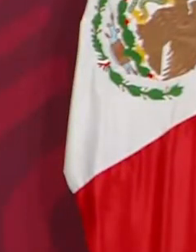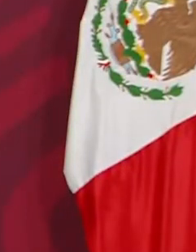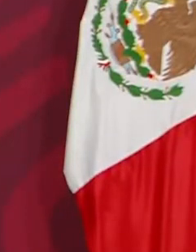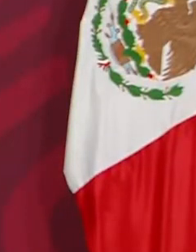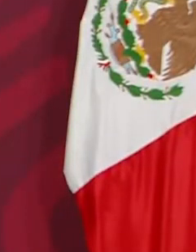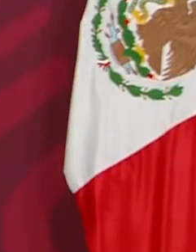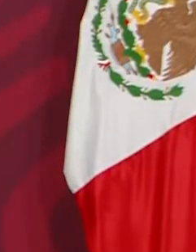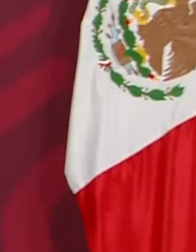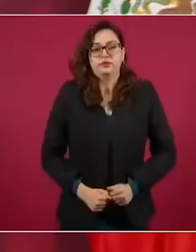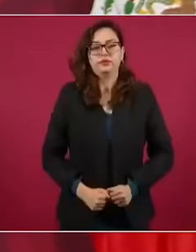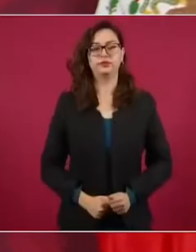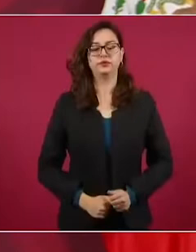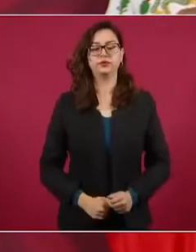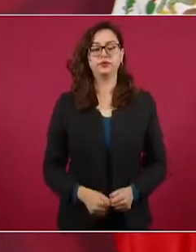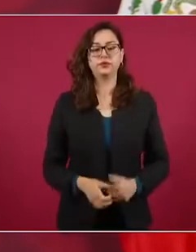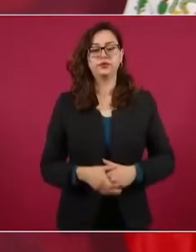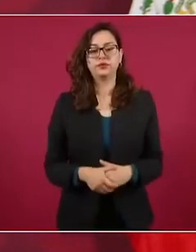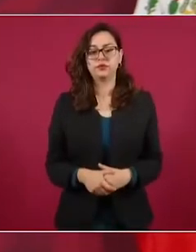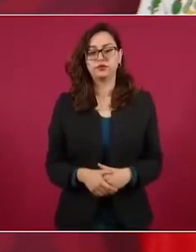Ya nosotros,